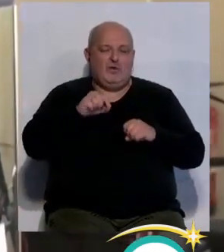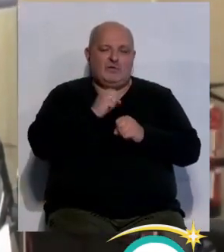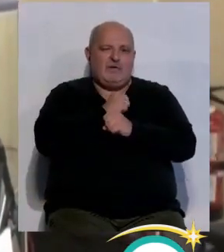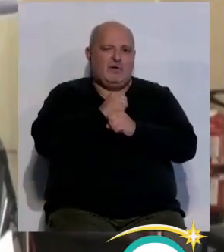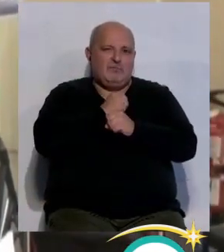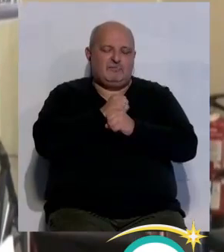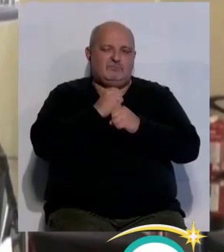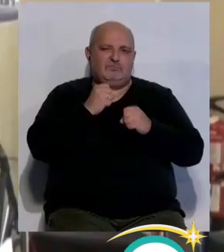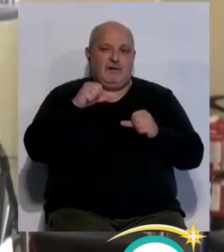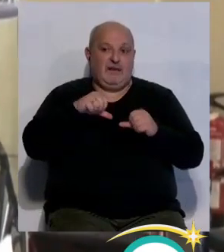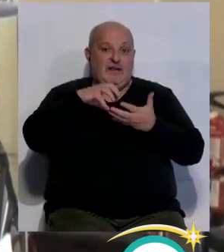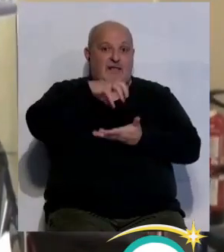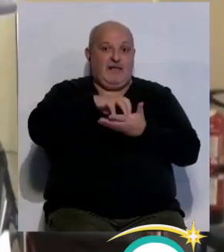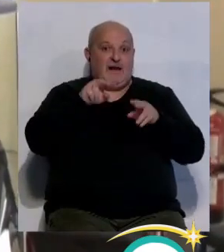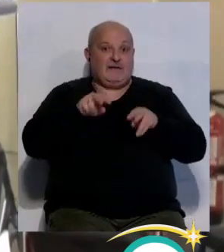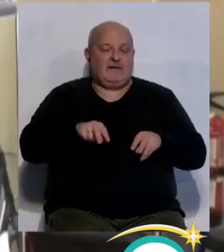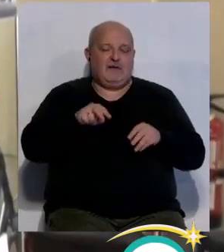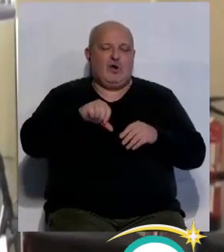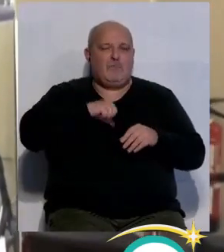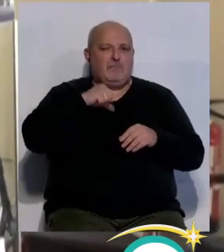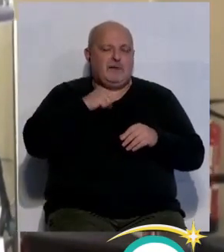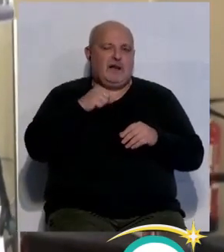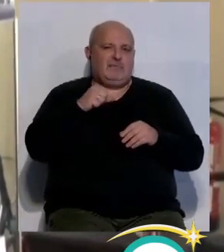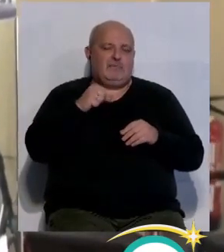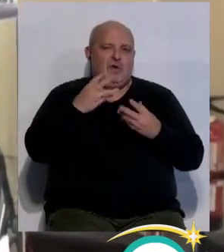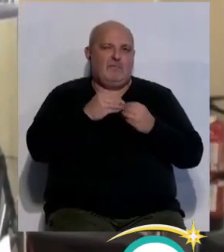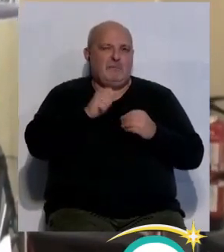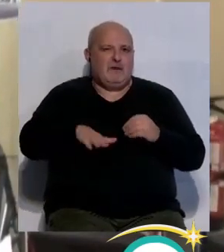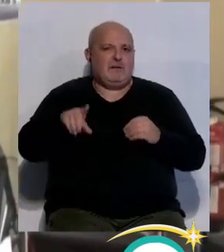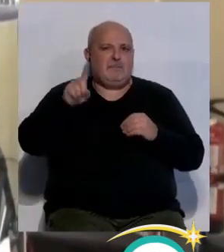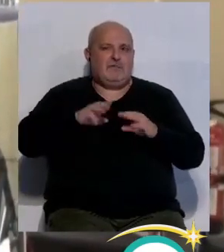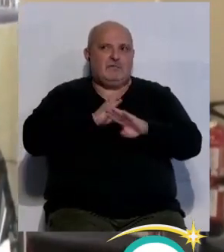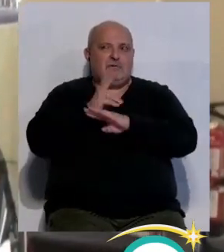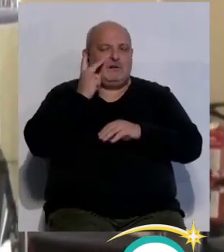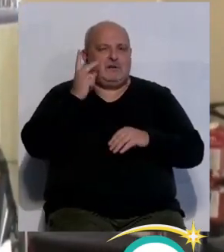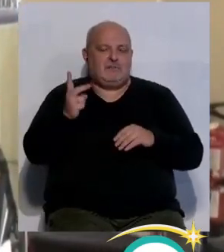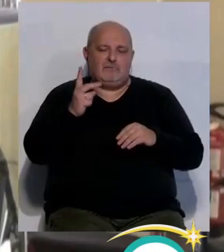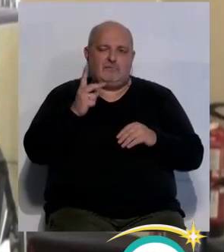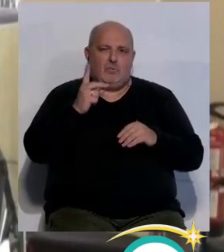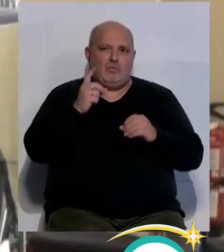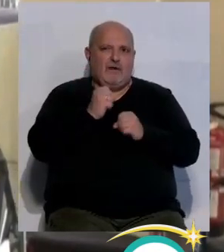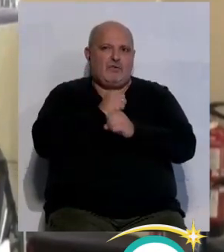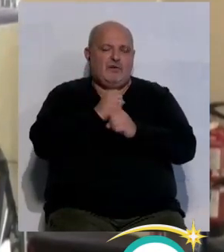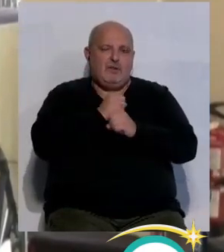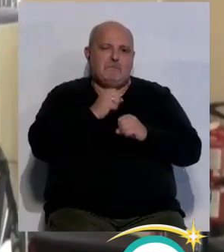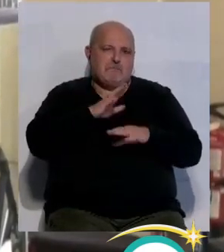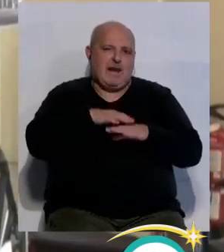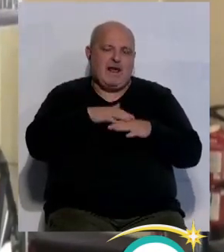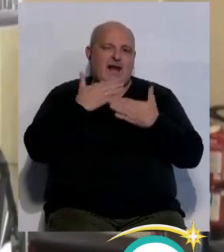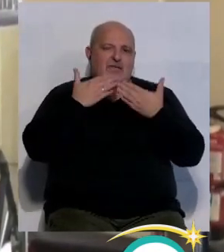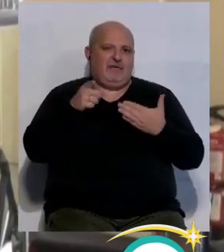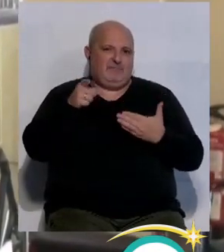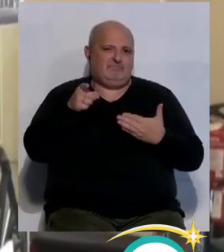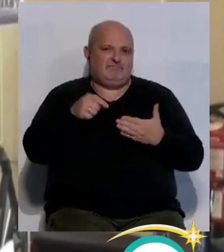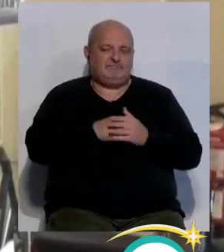trabajo que hacen desde aquí, desde las residencias y en el hospital con los más pequeños que hemos estado visitando. haciendo, la verdad que es una labor para